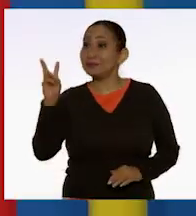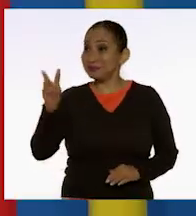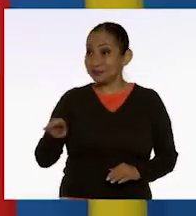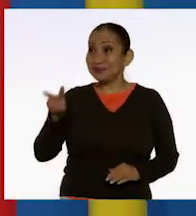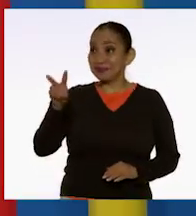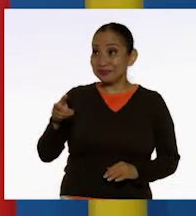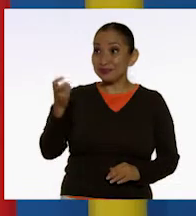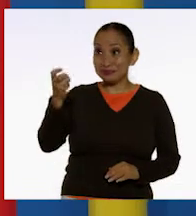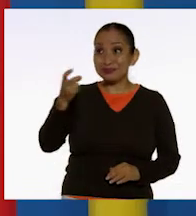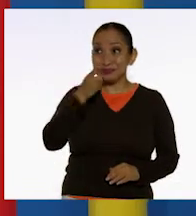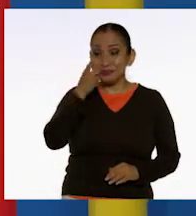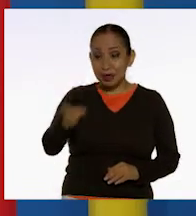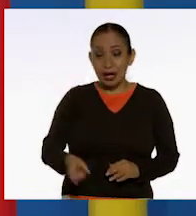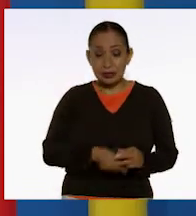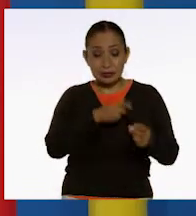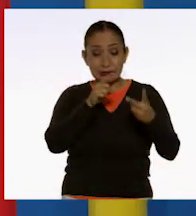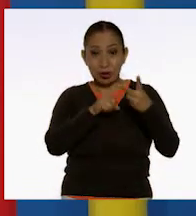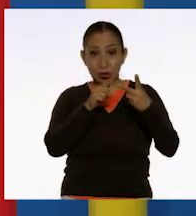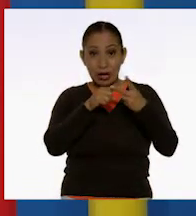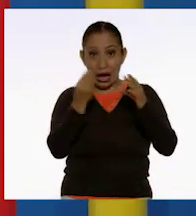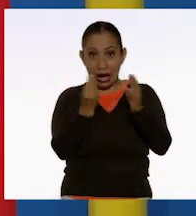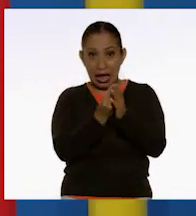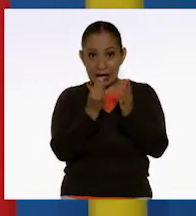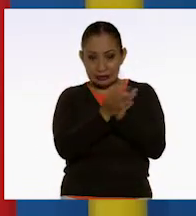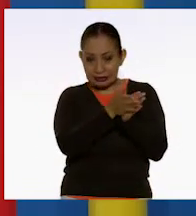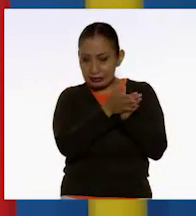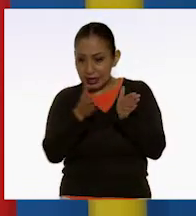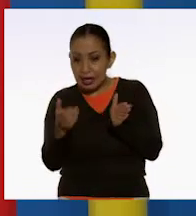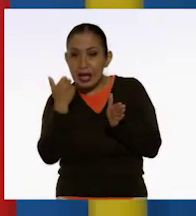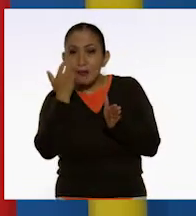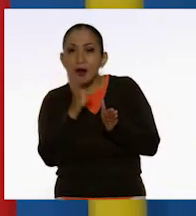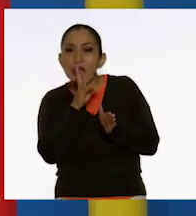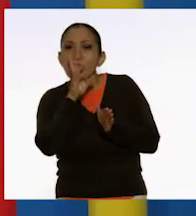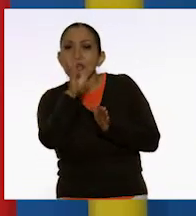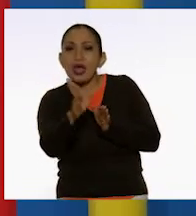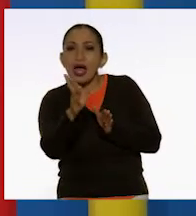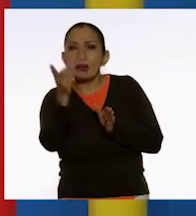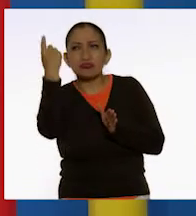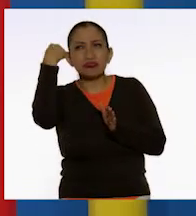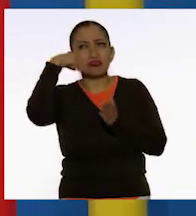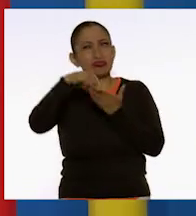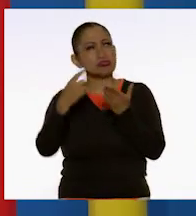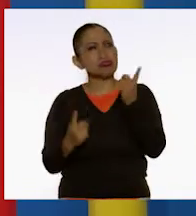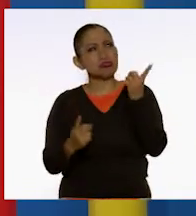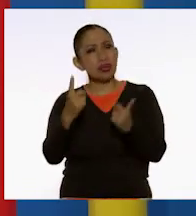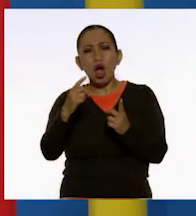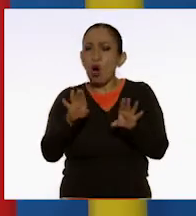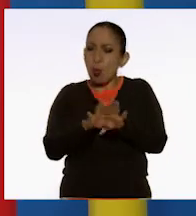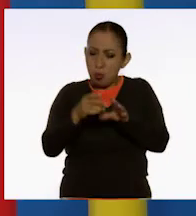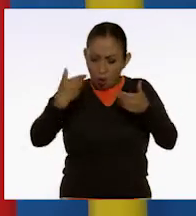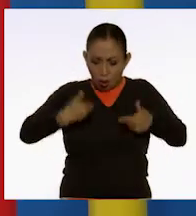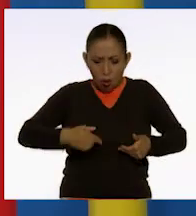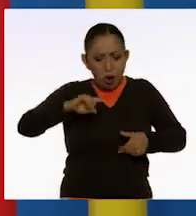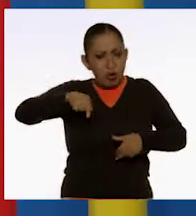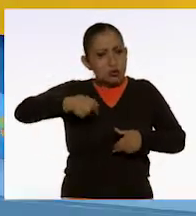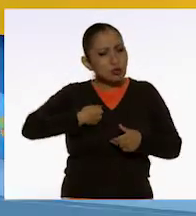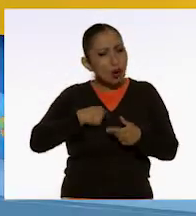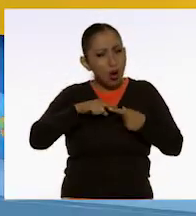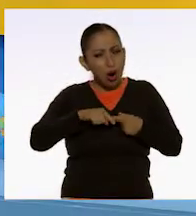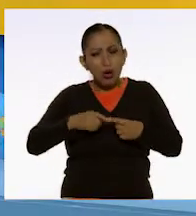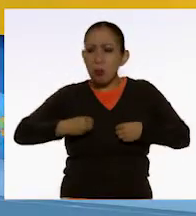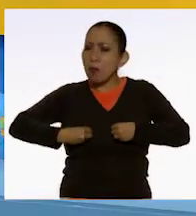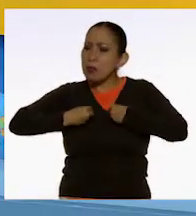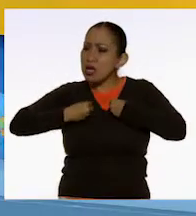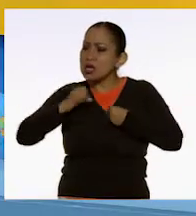Carlos. En la segunda parte de las clases intentaremos responder al cuestionamiento ¿cómo somos y cómo vivimos los